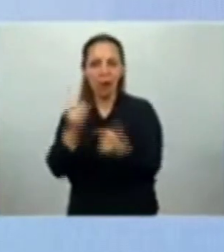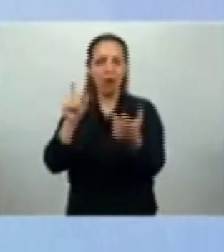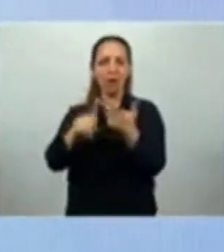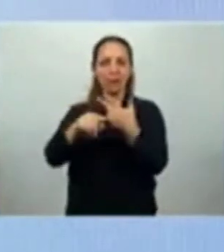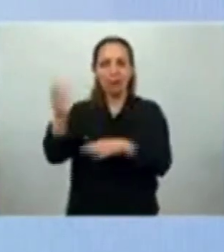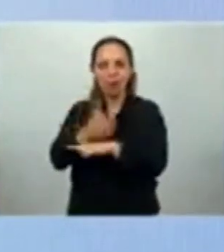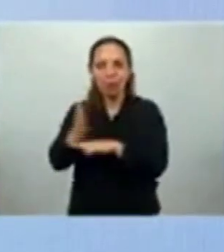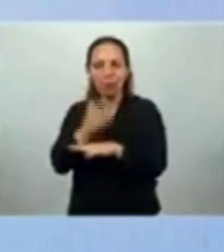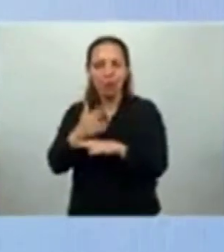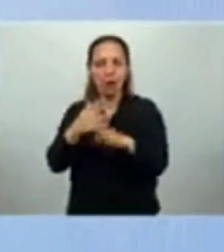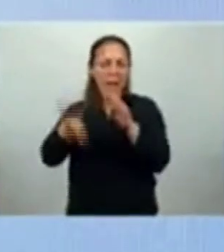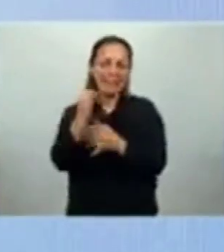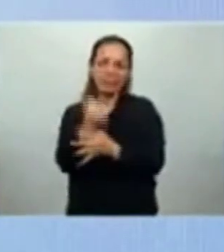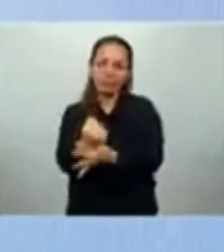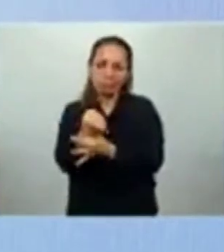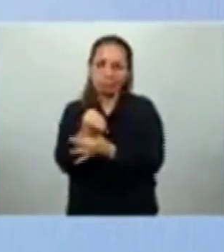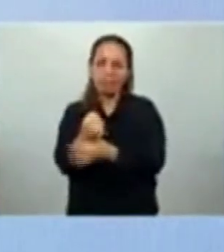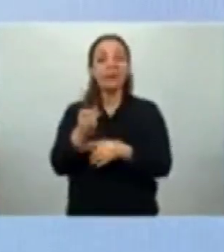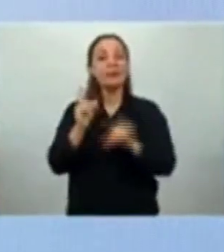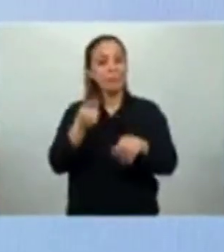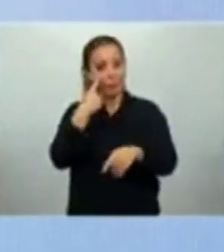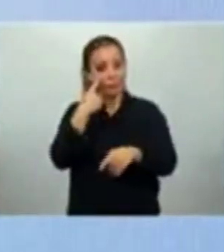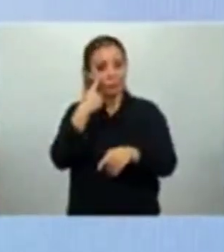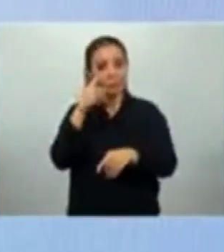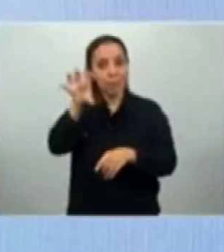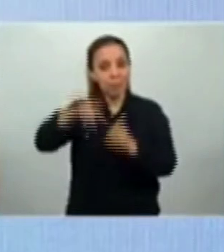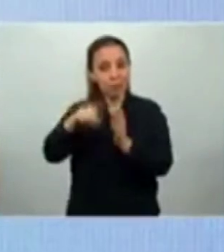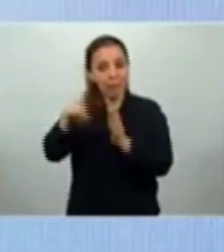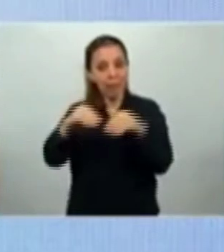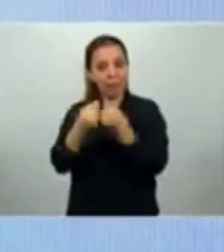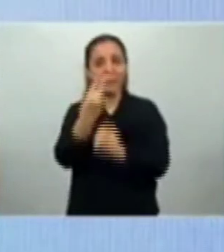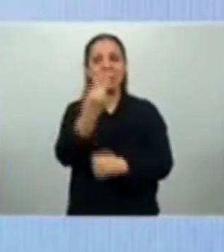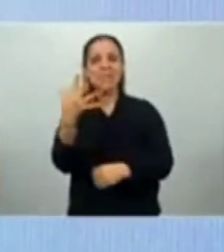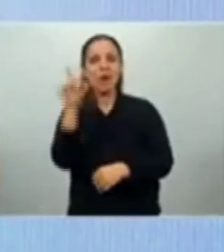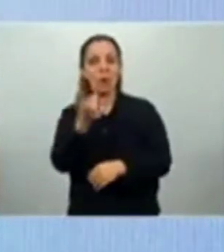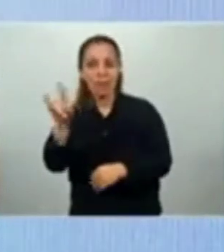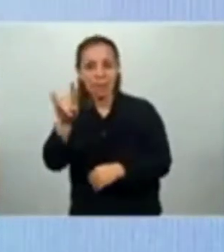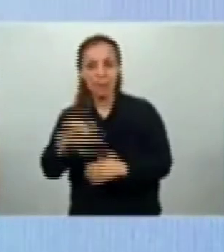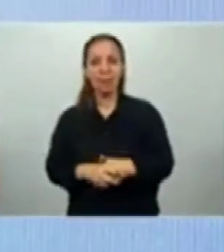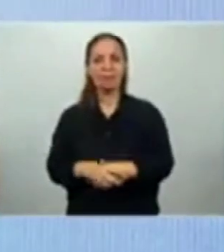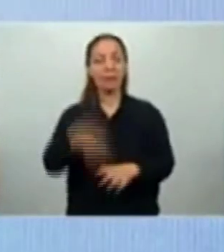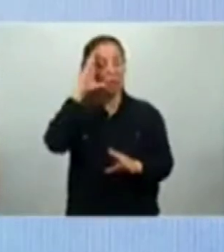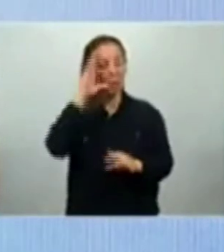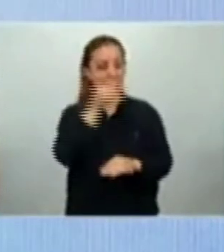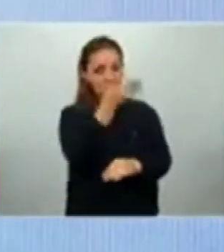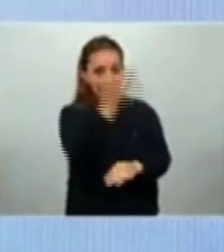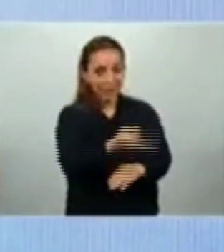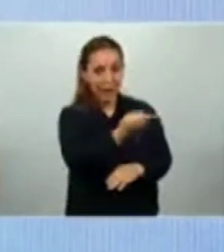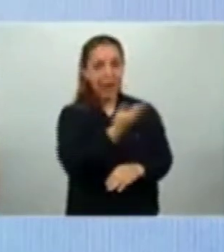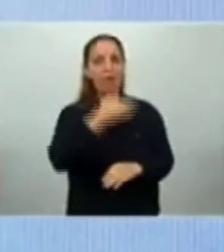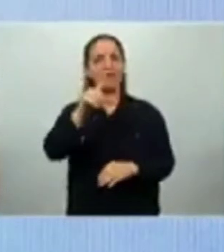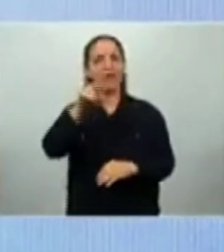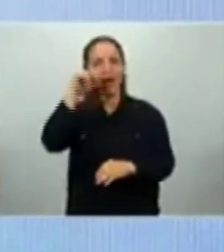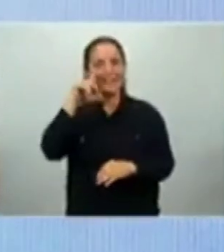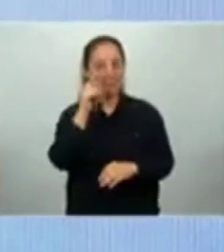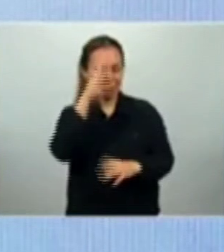trabajadoras más calificados, que tengamos también 25 universidades en el territorio de la provincia. Me olvidaba de Florencia, también hemos hablado de